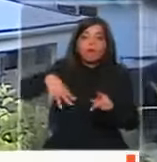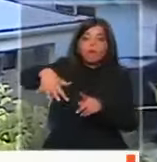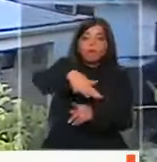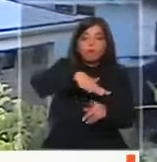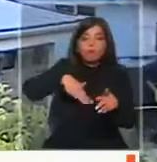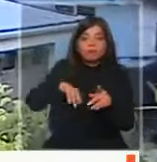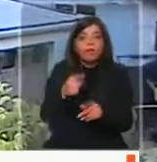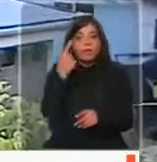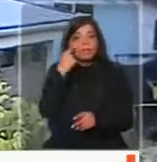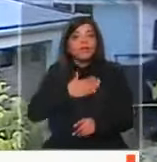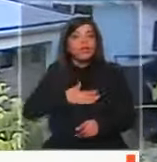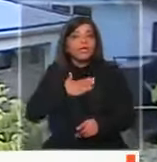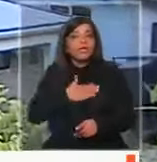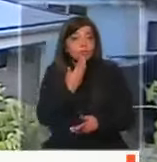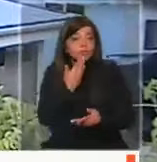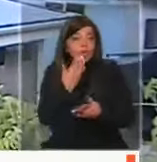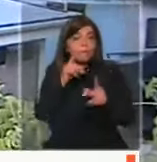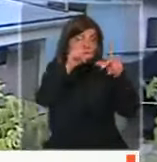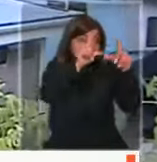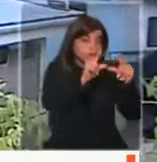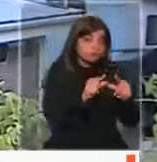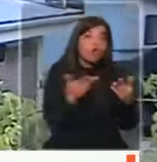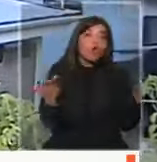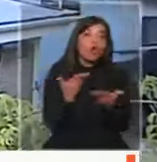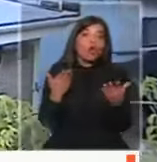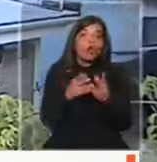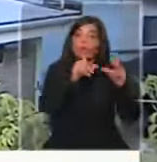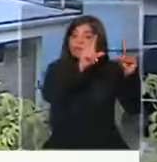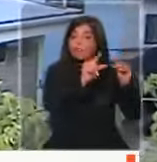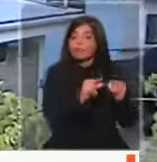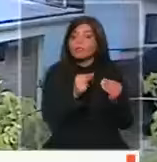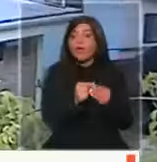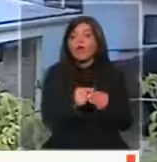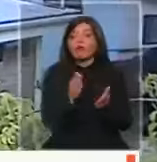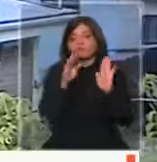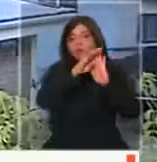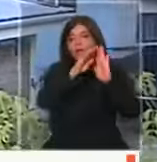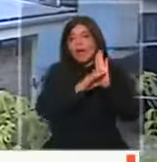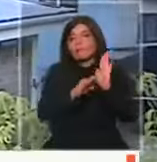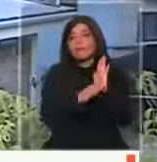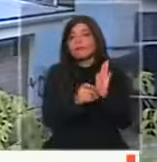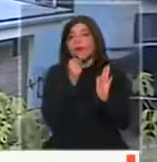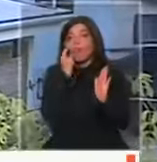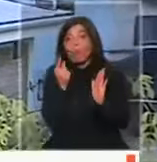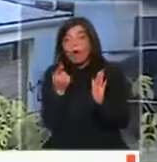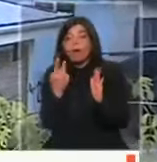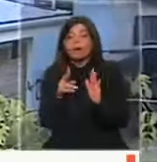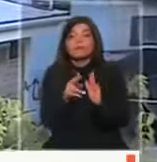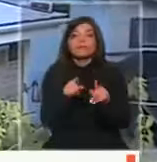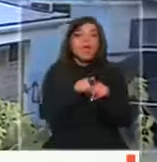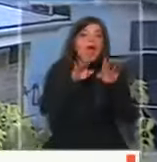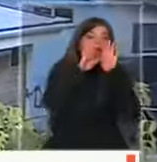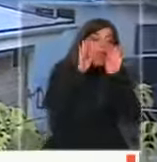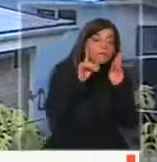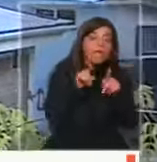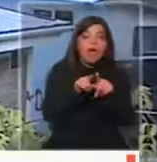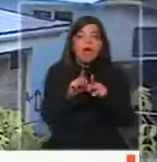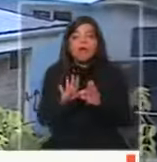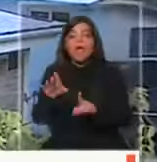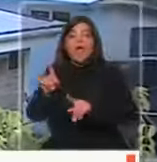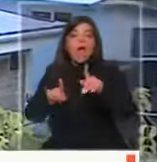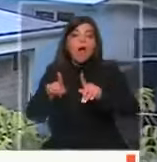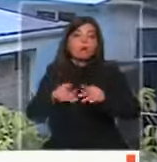pero queremos tener la chance también de ir disminuyéndolo. ¿Y cómo lo vamos a disminuir? Con medidas. Y las medidas son las que, de erratización, qué sé yo, y también algunas